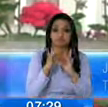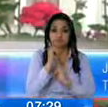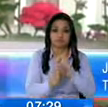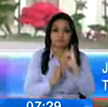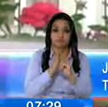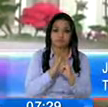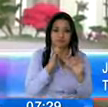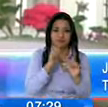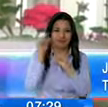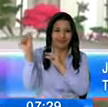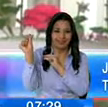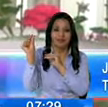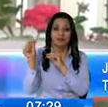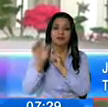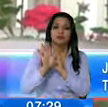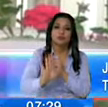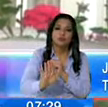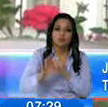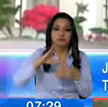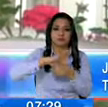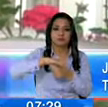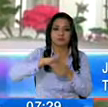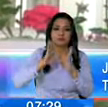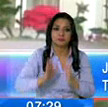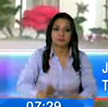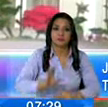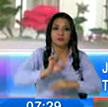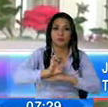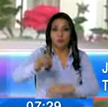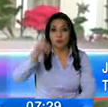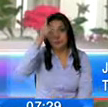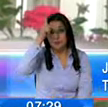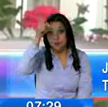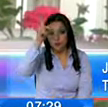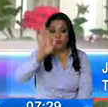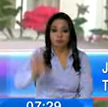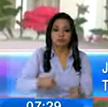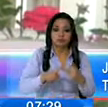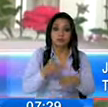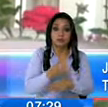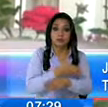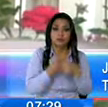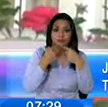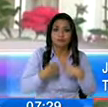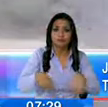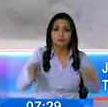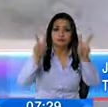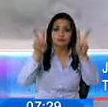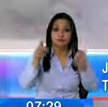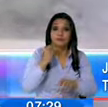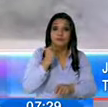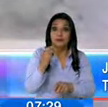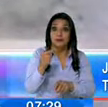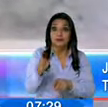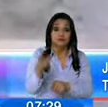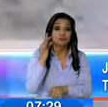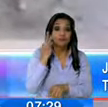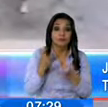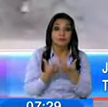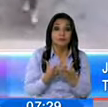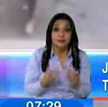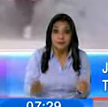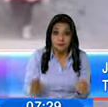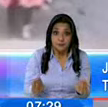Movilidad Humana, a través de la Embajada de Ecuador en Perú, por medio de un comunicado dio a conocer que desde la desaparición de